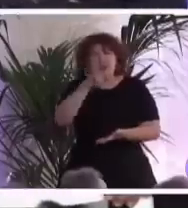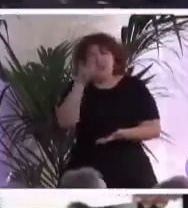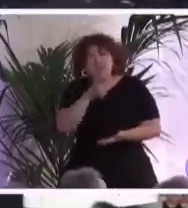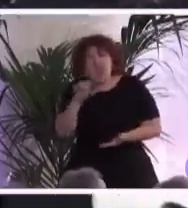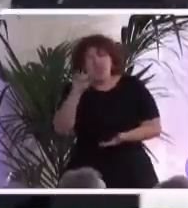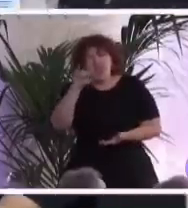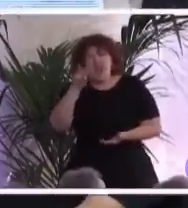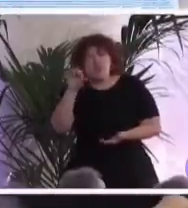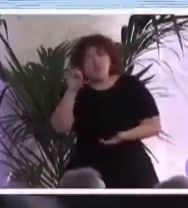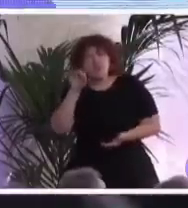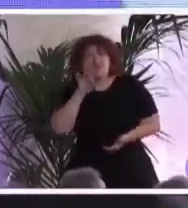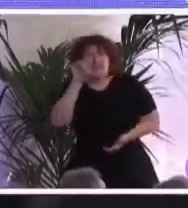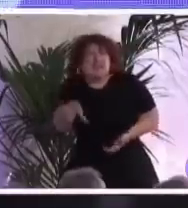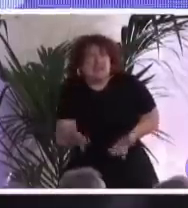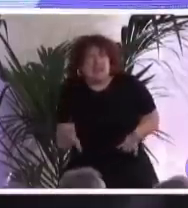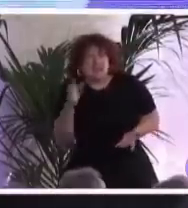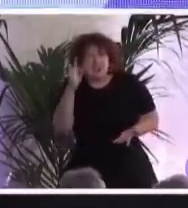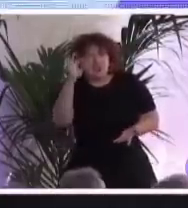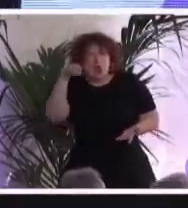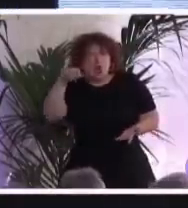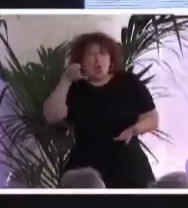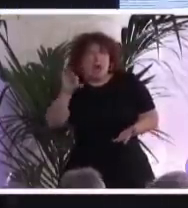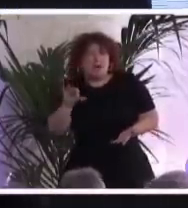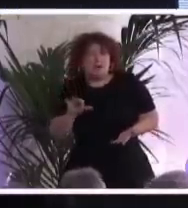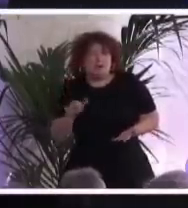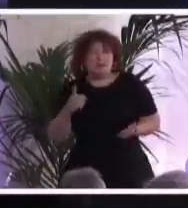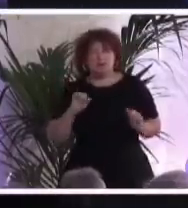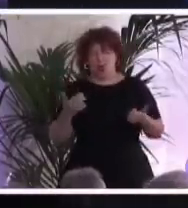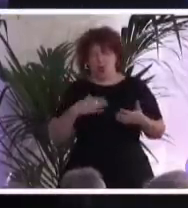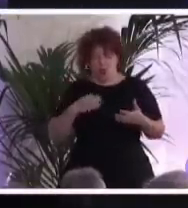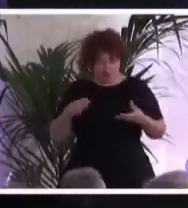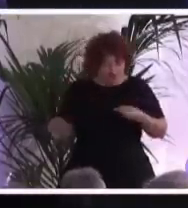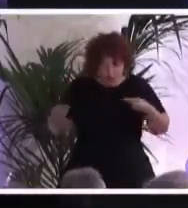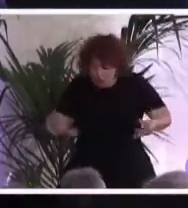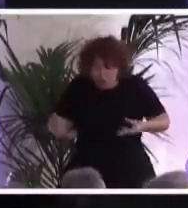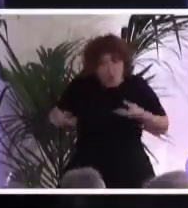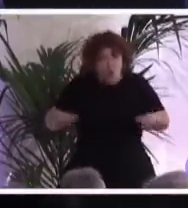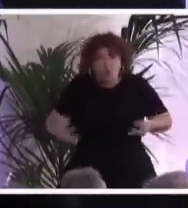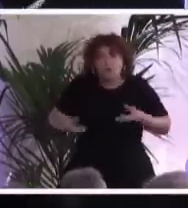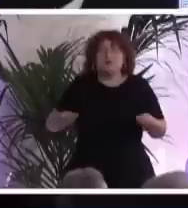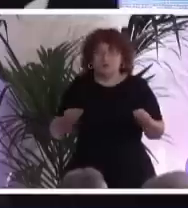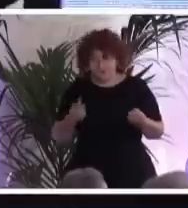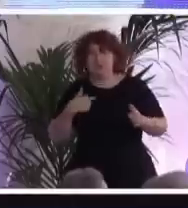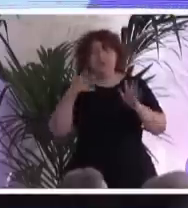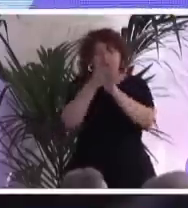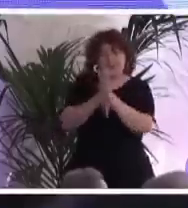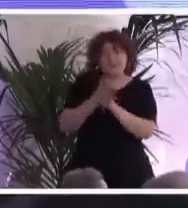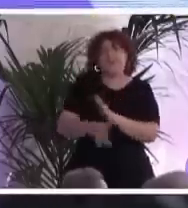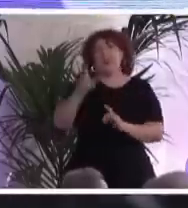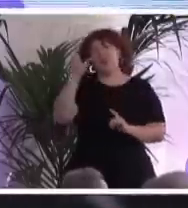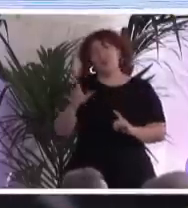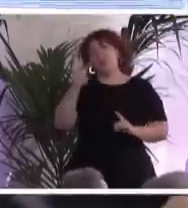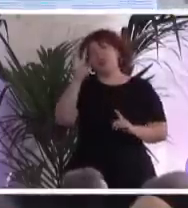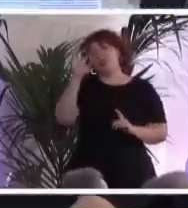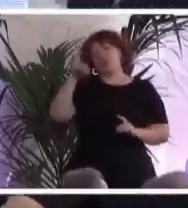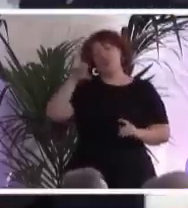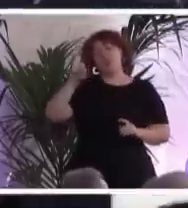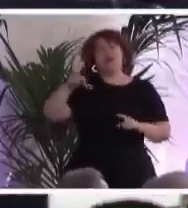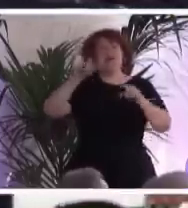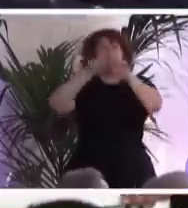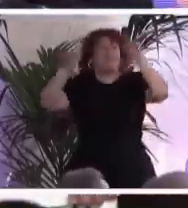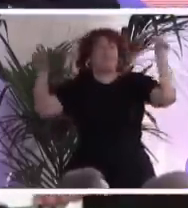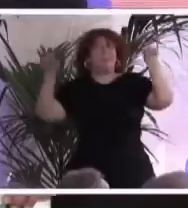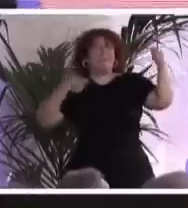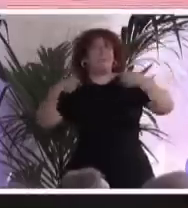quién es Entonces yo que he venido con mucha documentación le digo Mira Davis pues Tomás Díaz Ayuso es un empresario